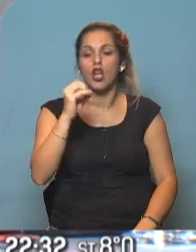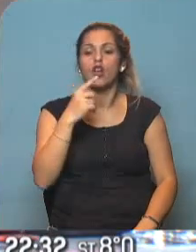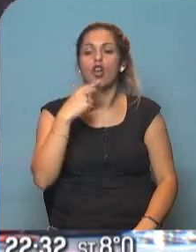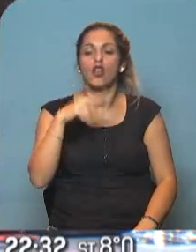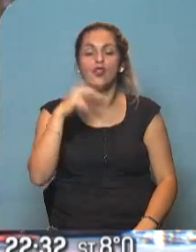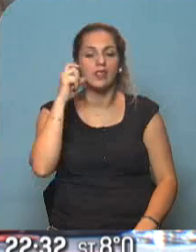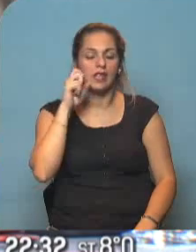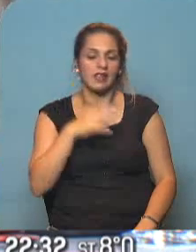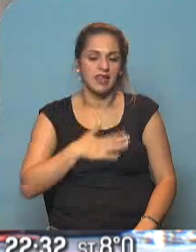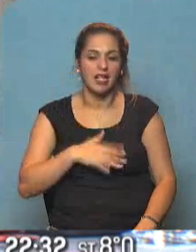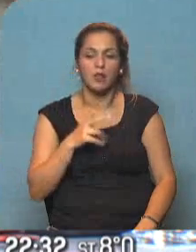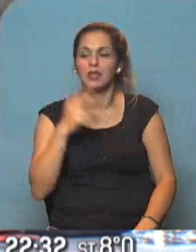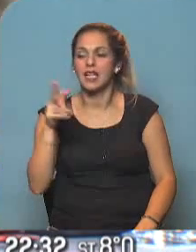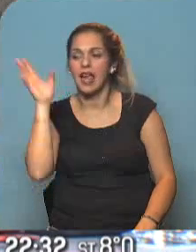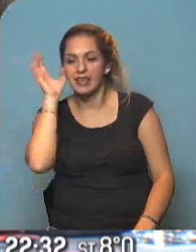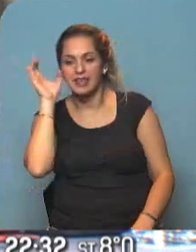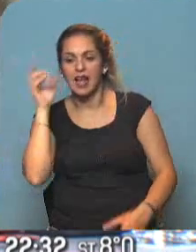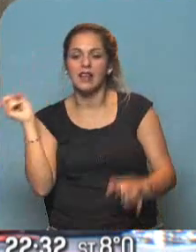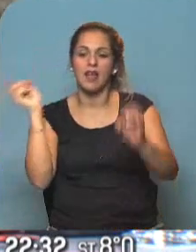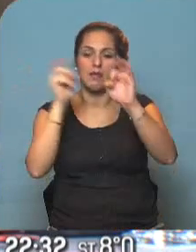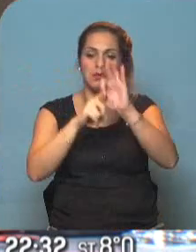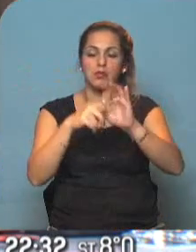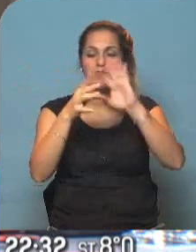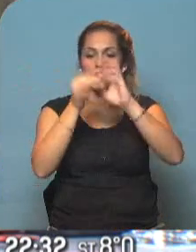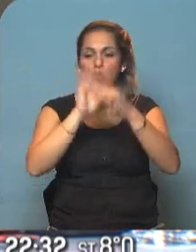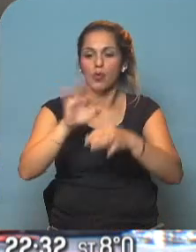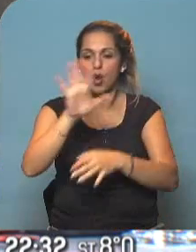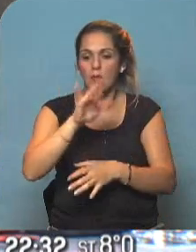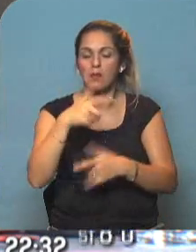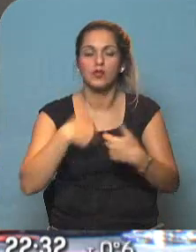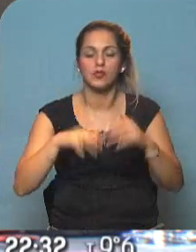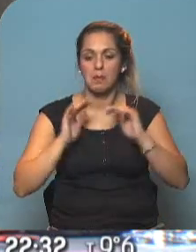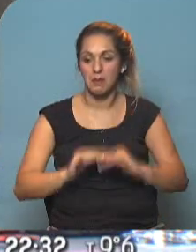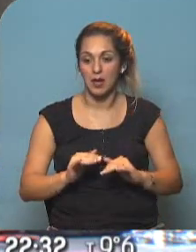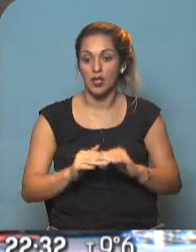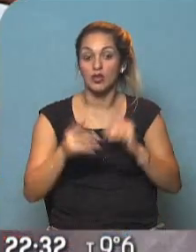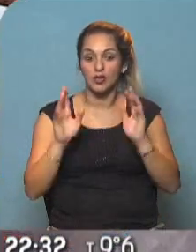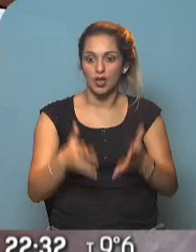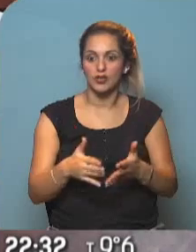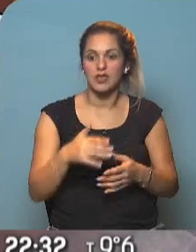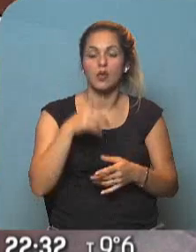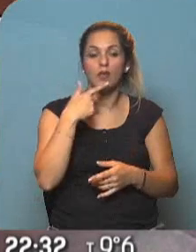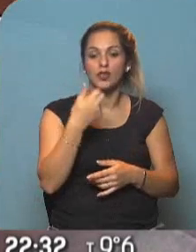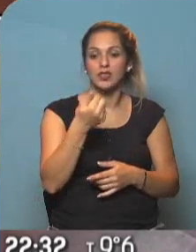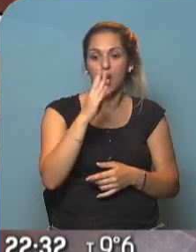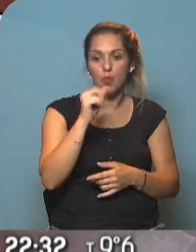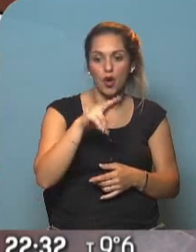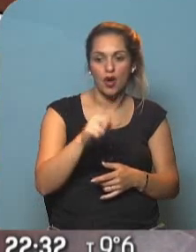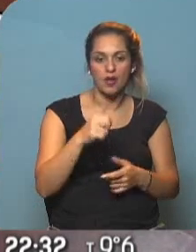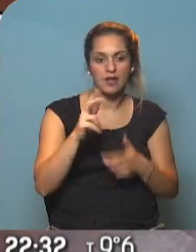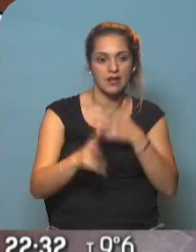Italia pertenece a Europa, todo eso se fue calmando finalmente. Exactamente. Bueno, en un momento cuando les voltea a Savona, lo que sale a